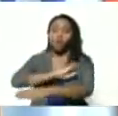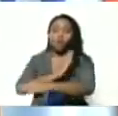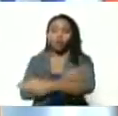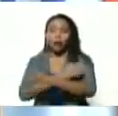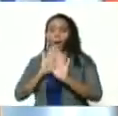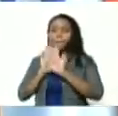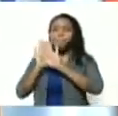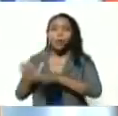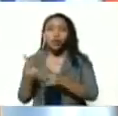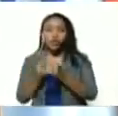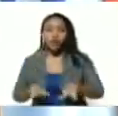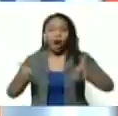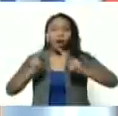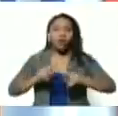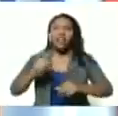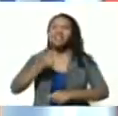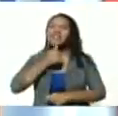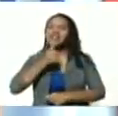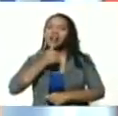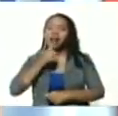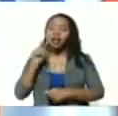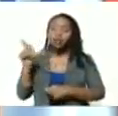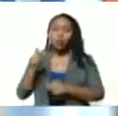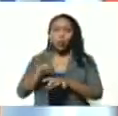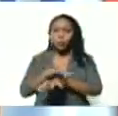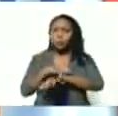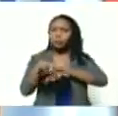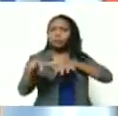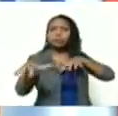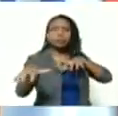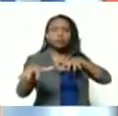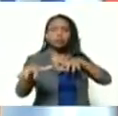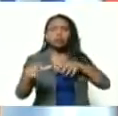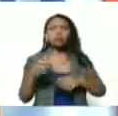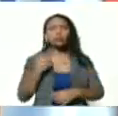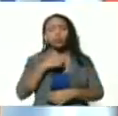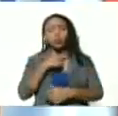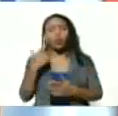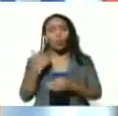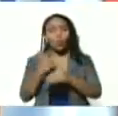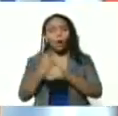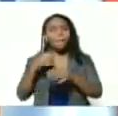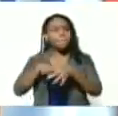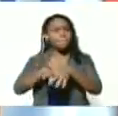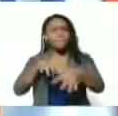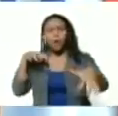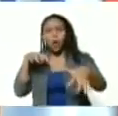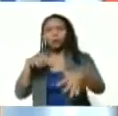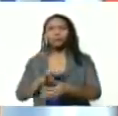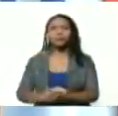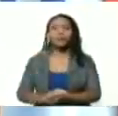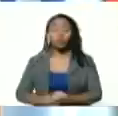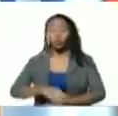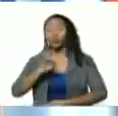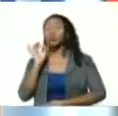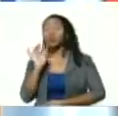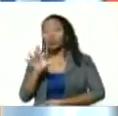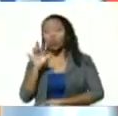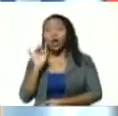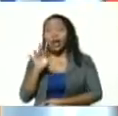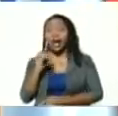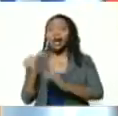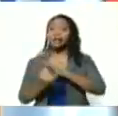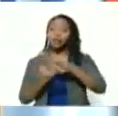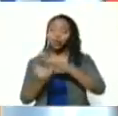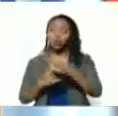fortaleciendo los valores de quienes, en su mayoría, que somos la mayoría, y que nos duele esta institución, que nos